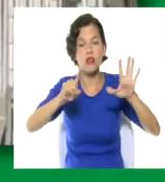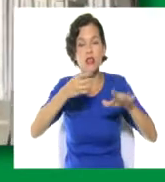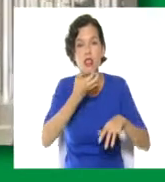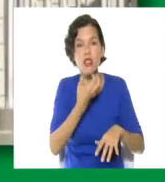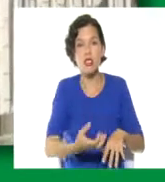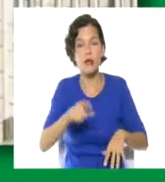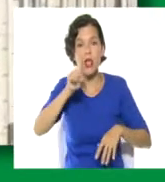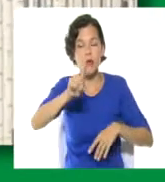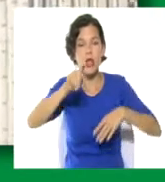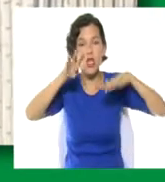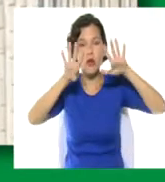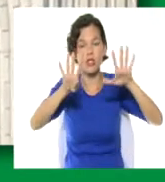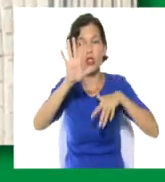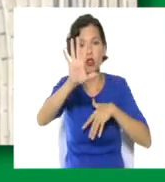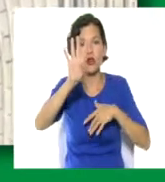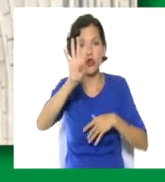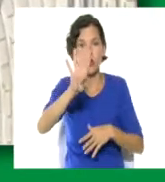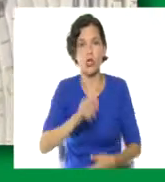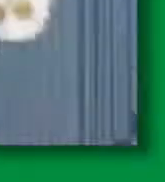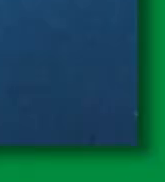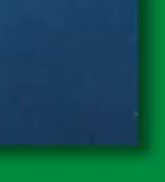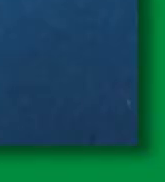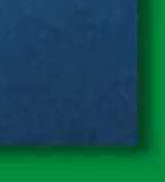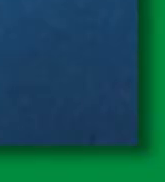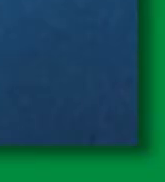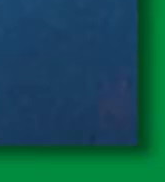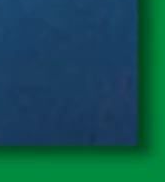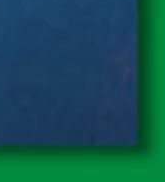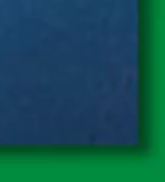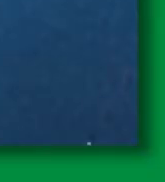de diciembre de 1954.